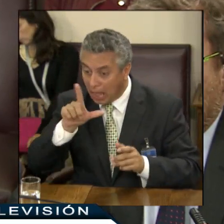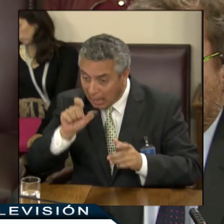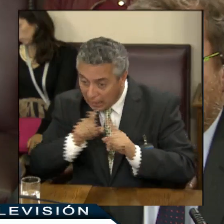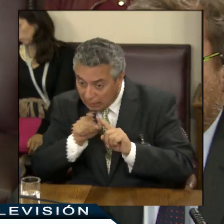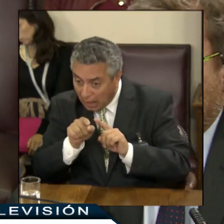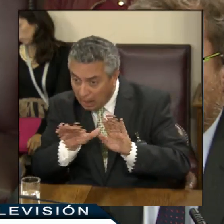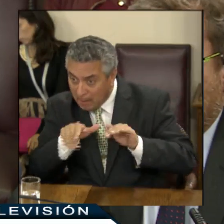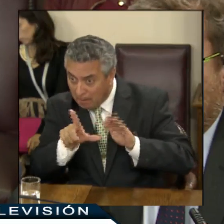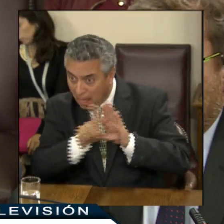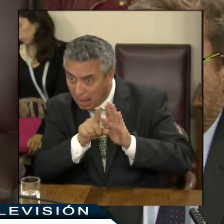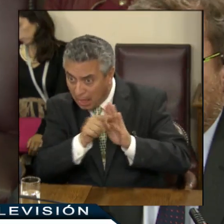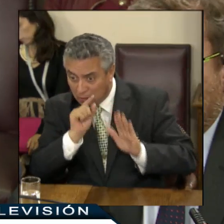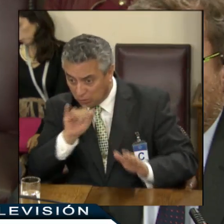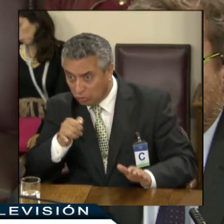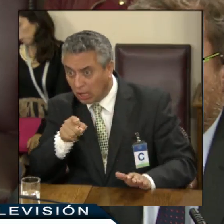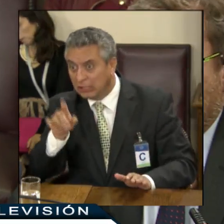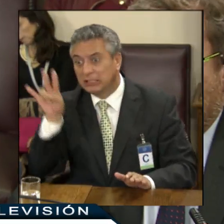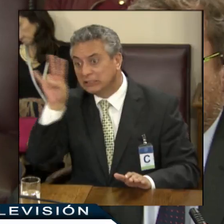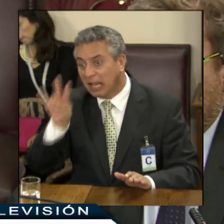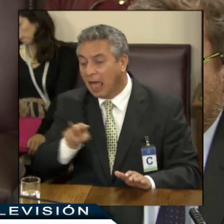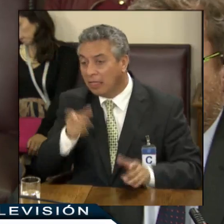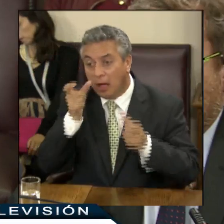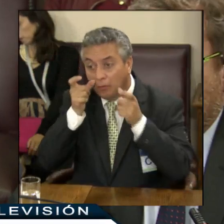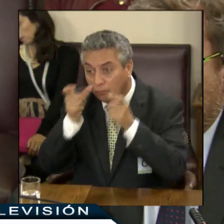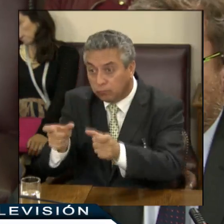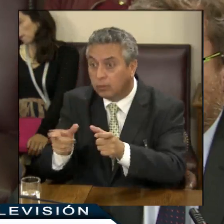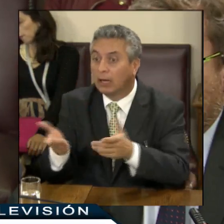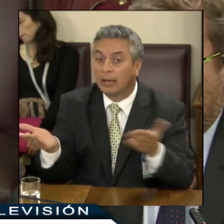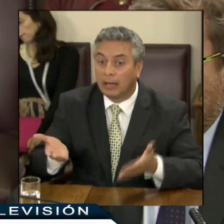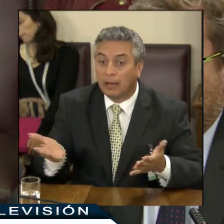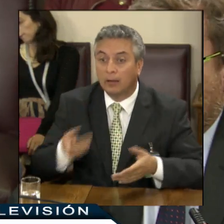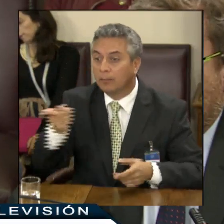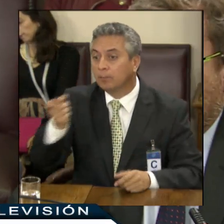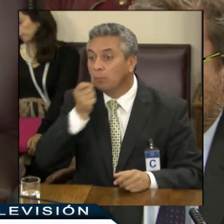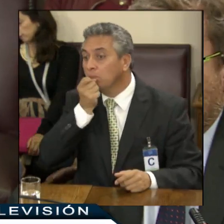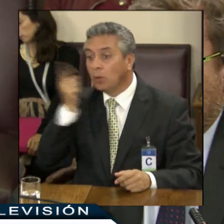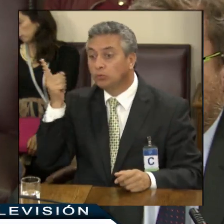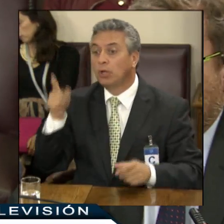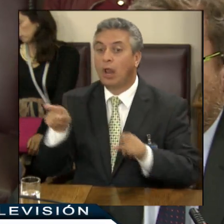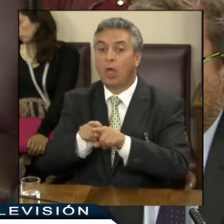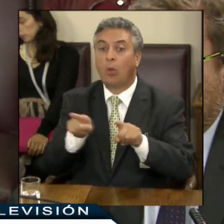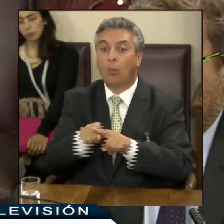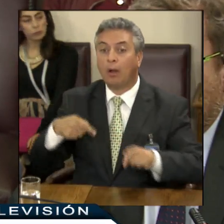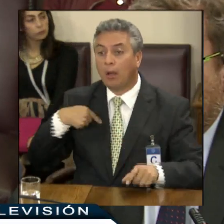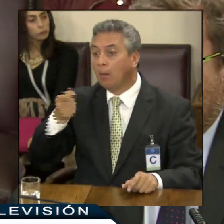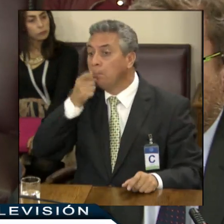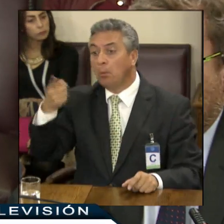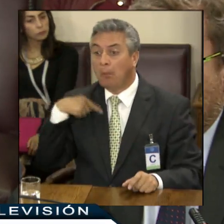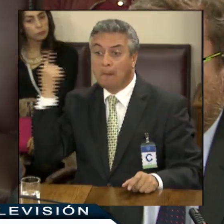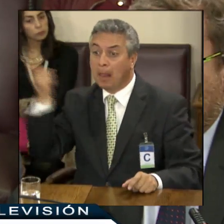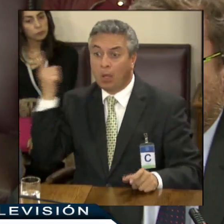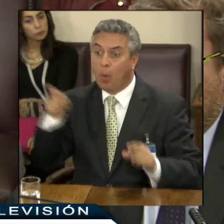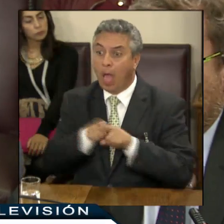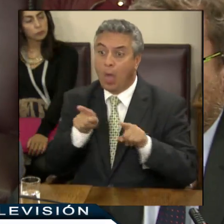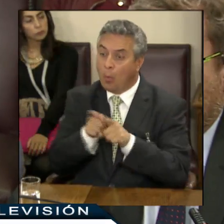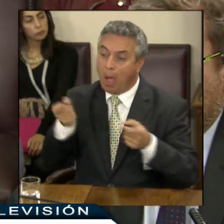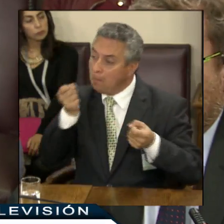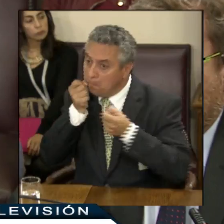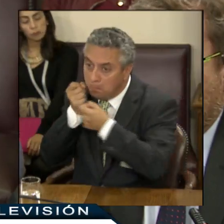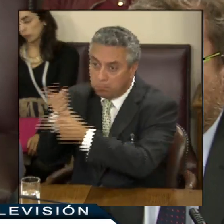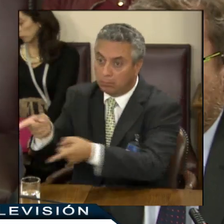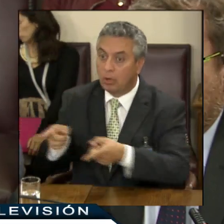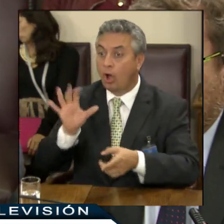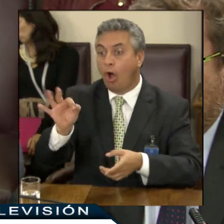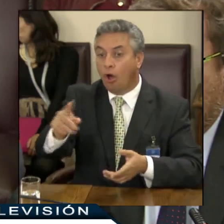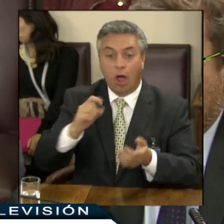j de la misma ley y que nos dice que nad la Facultad de fiscalización que tiene es denunciar al Igualmente que yo puedo hacerlo como un particular o al igual que lo puede